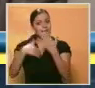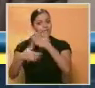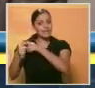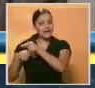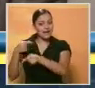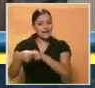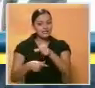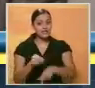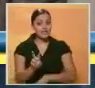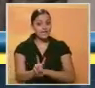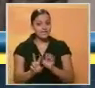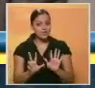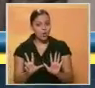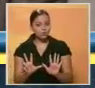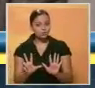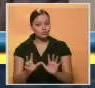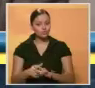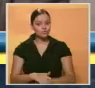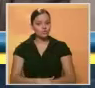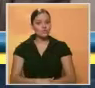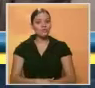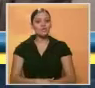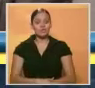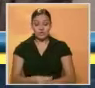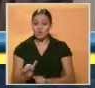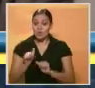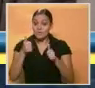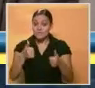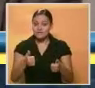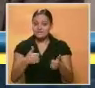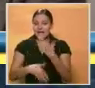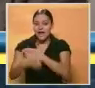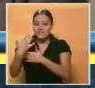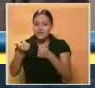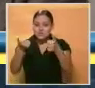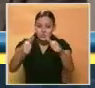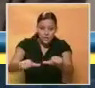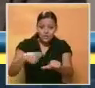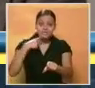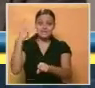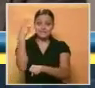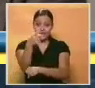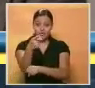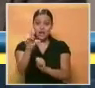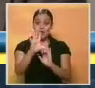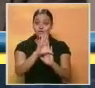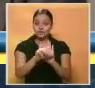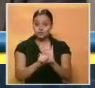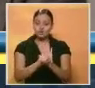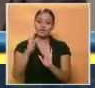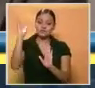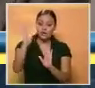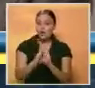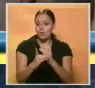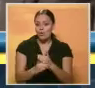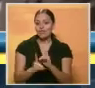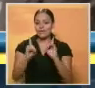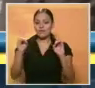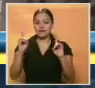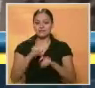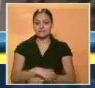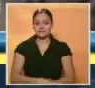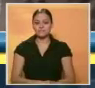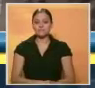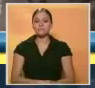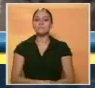generación del 28, que ya auguraba la caída de la dictadura, la sustitución, la llegada de la democracia. Y yo veo